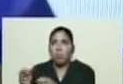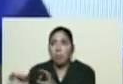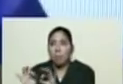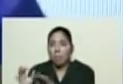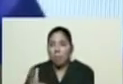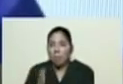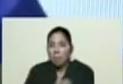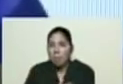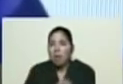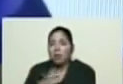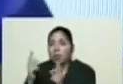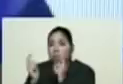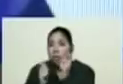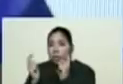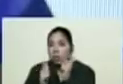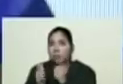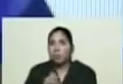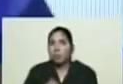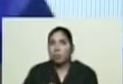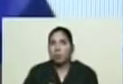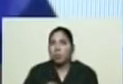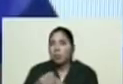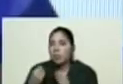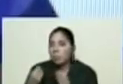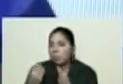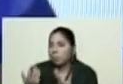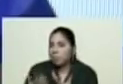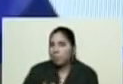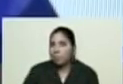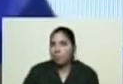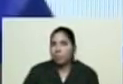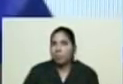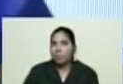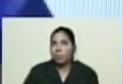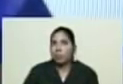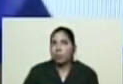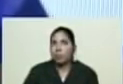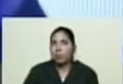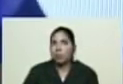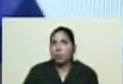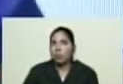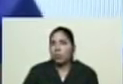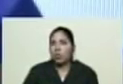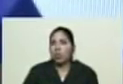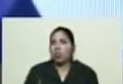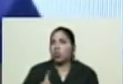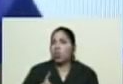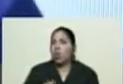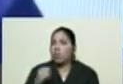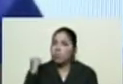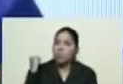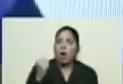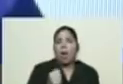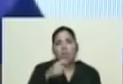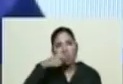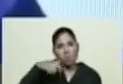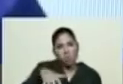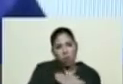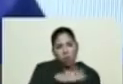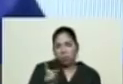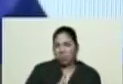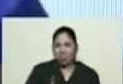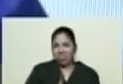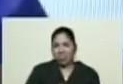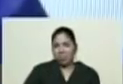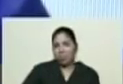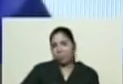todo, e inspirados en que no iban a servir más para matar a los pueblos. Y yo me acordaba